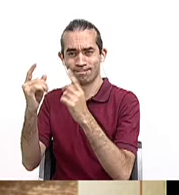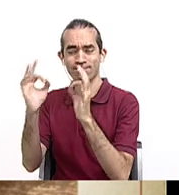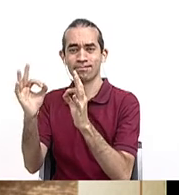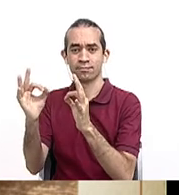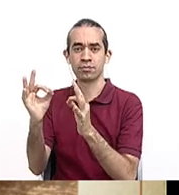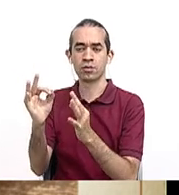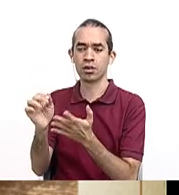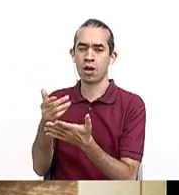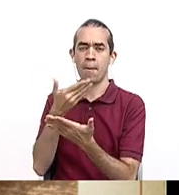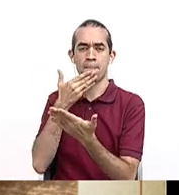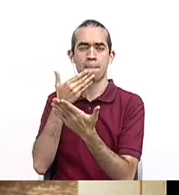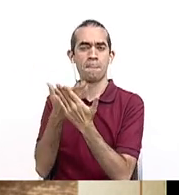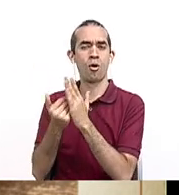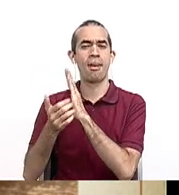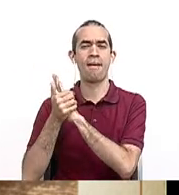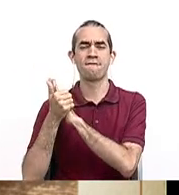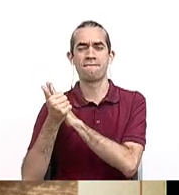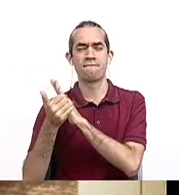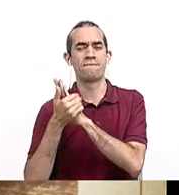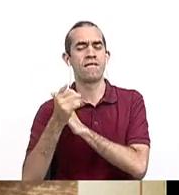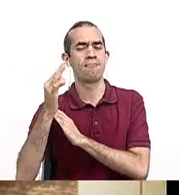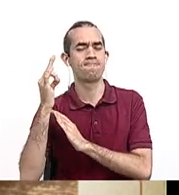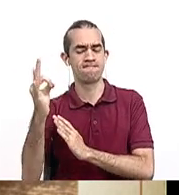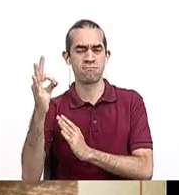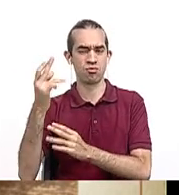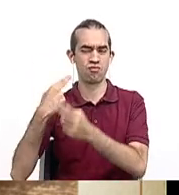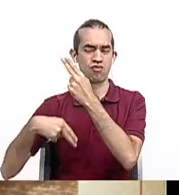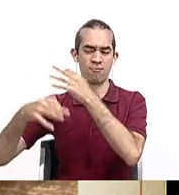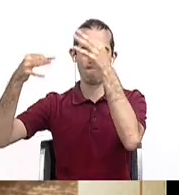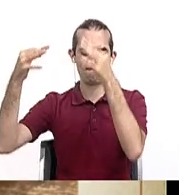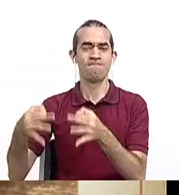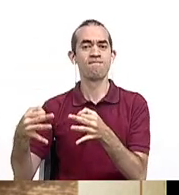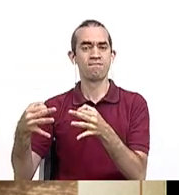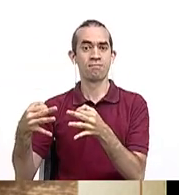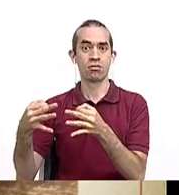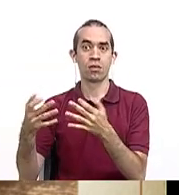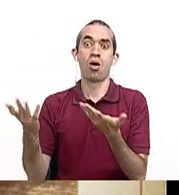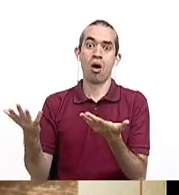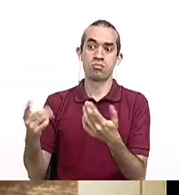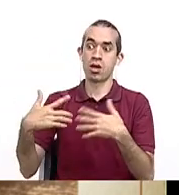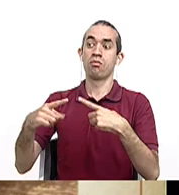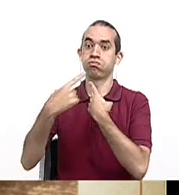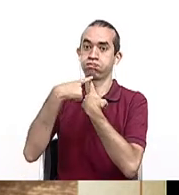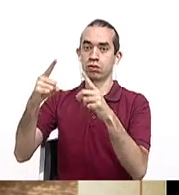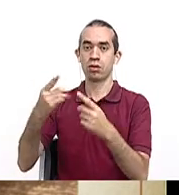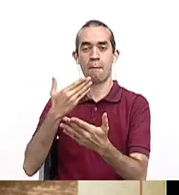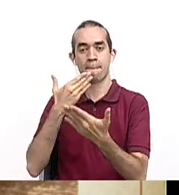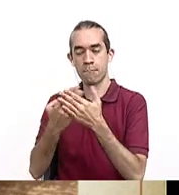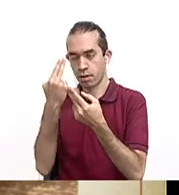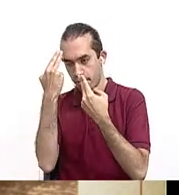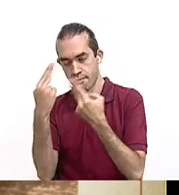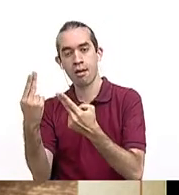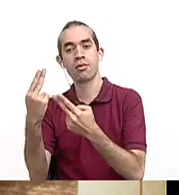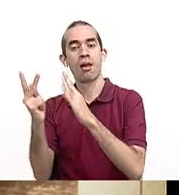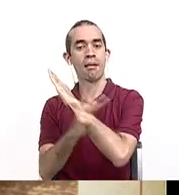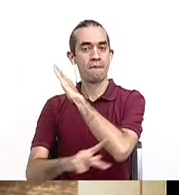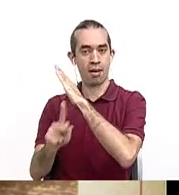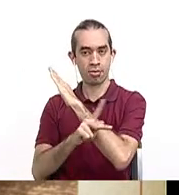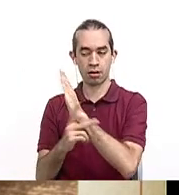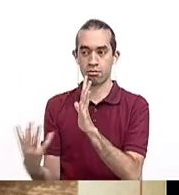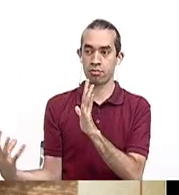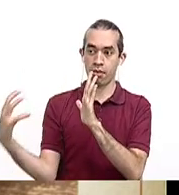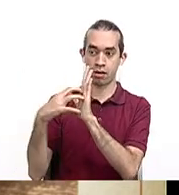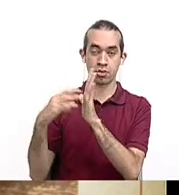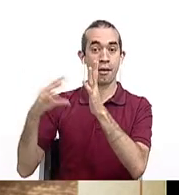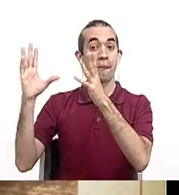pluma realmente distinguida de nuestra historia no en vano fue declarada benemérita de la patria y su texto de